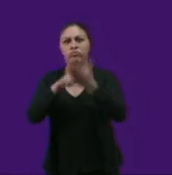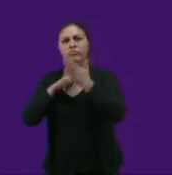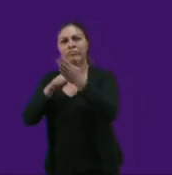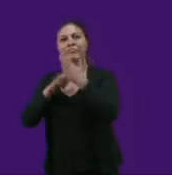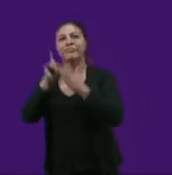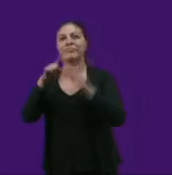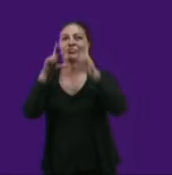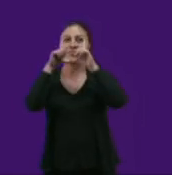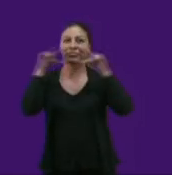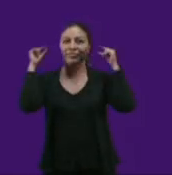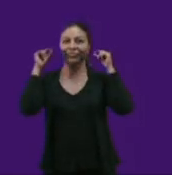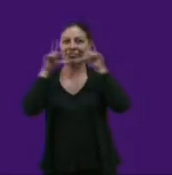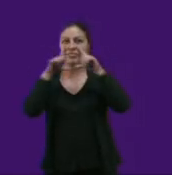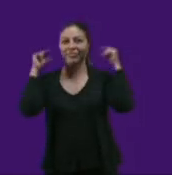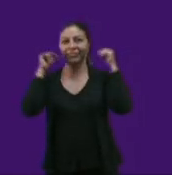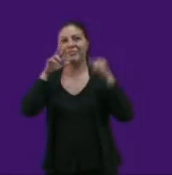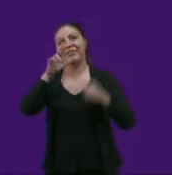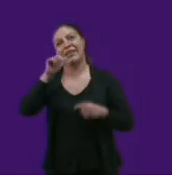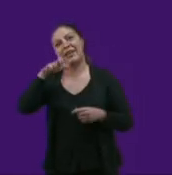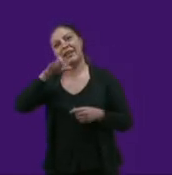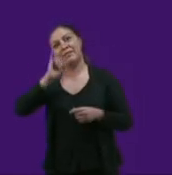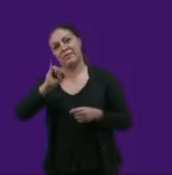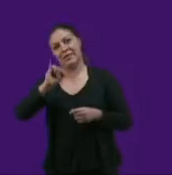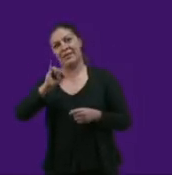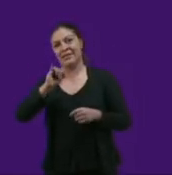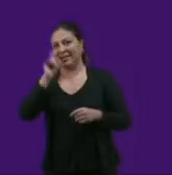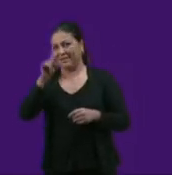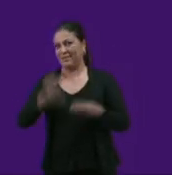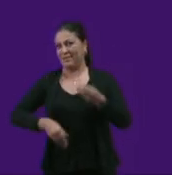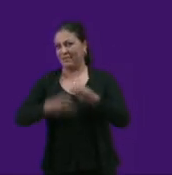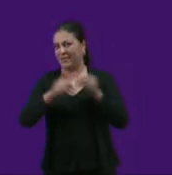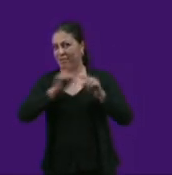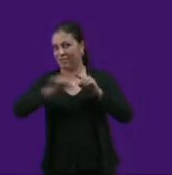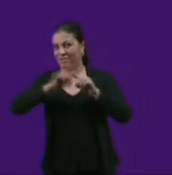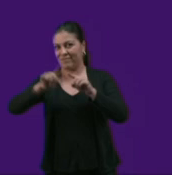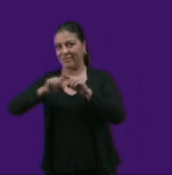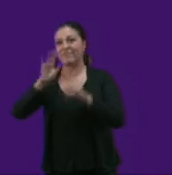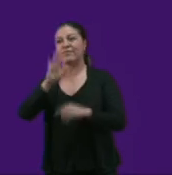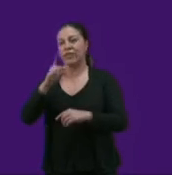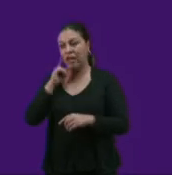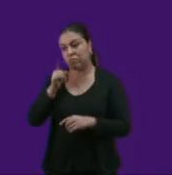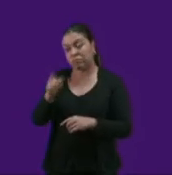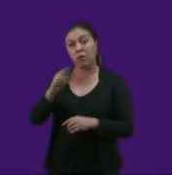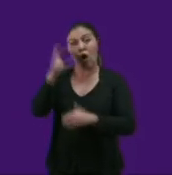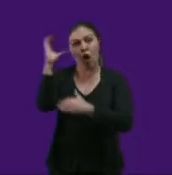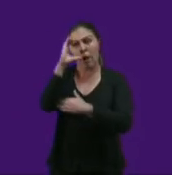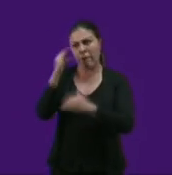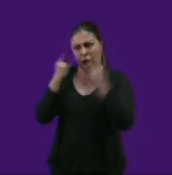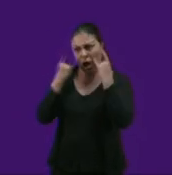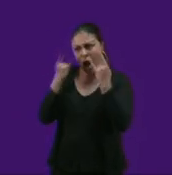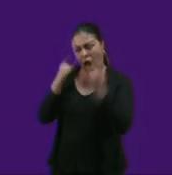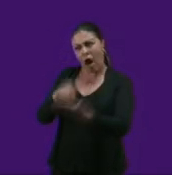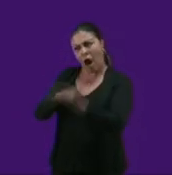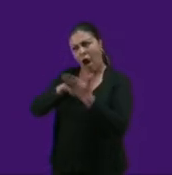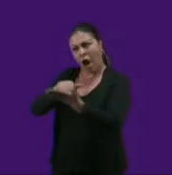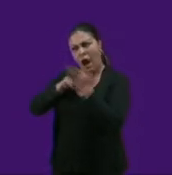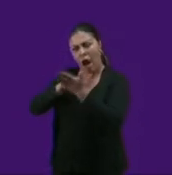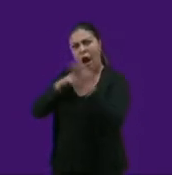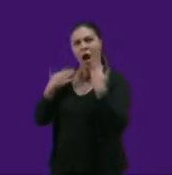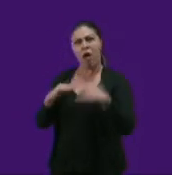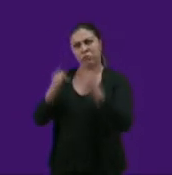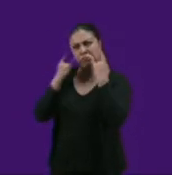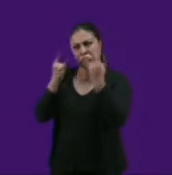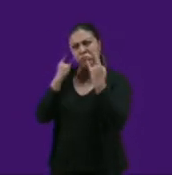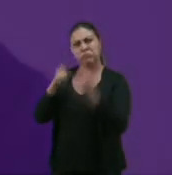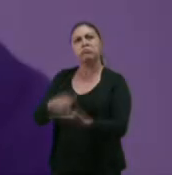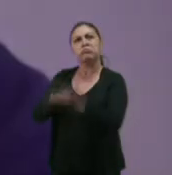por decir algunos. Hay muchas cosas muy interesantes sucediendo en Colombia. Nosotros tenemos, como les decía, una operación importante que